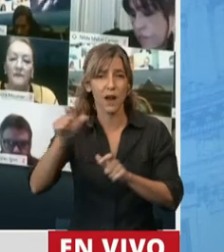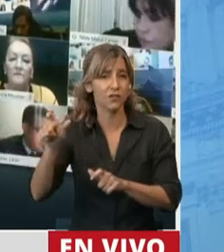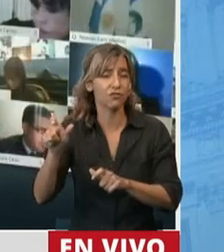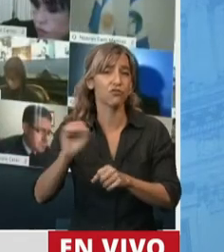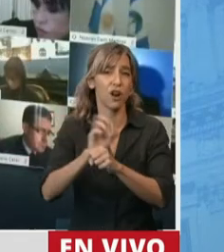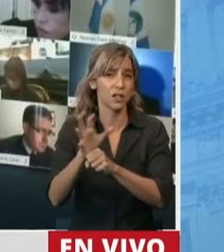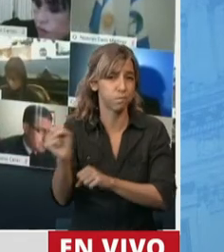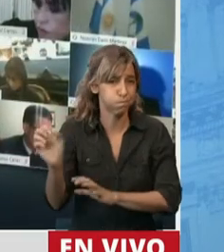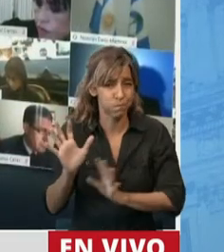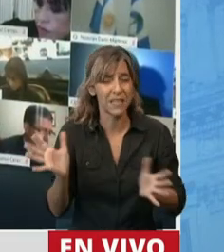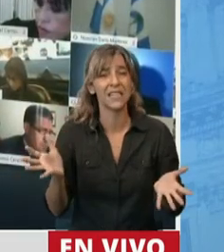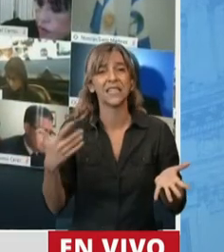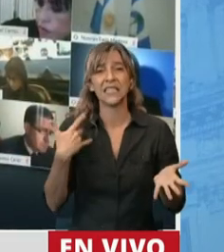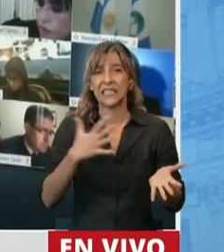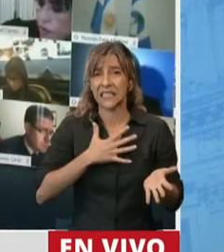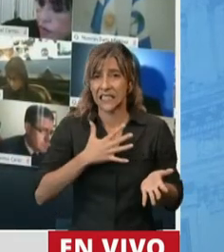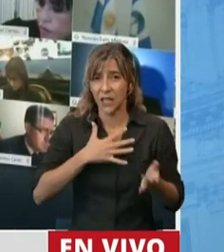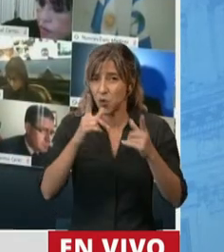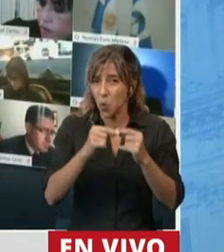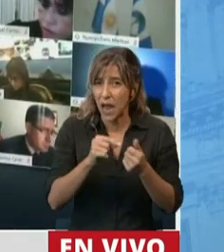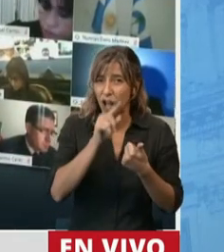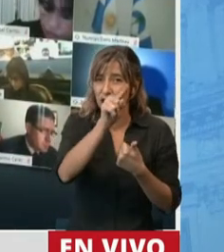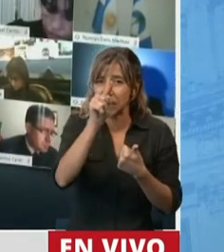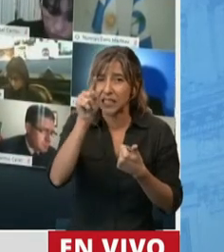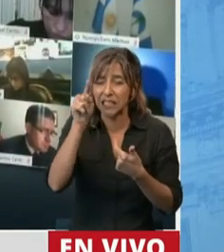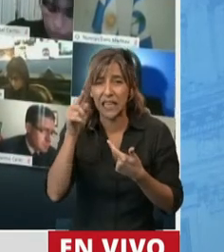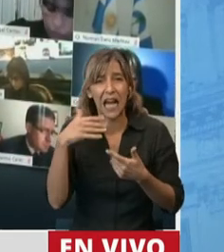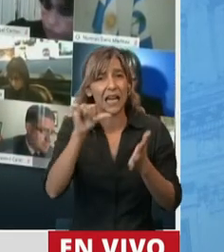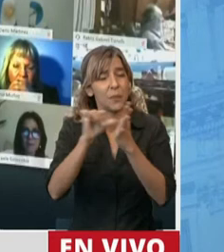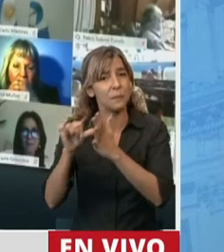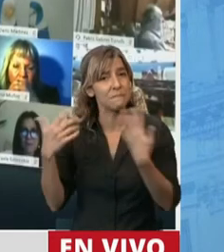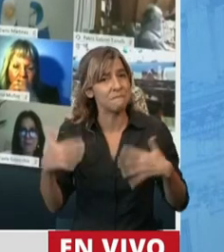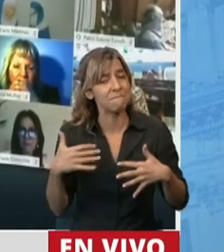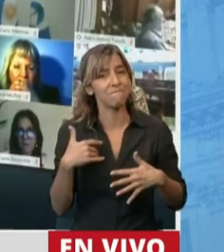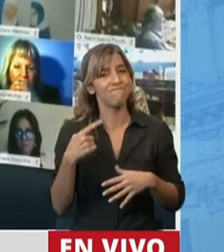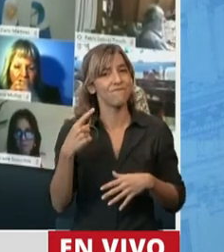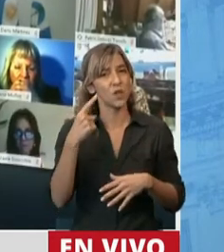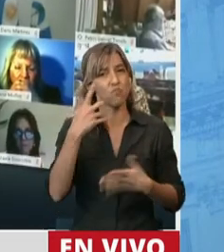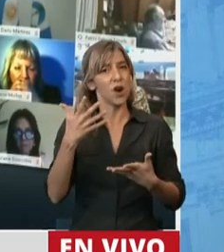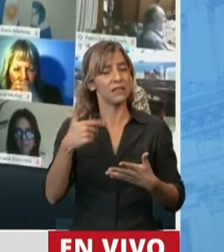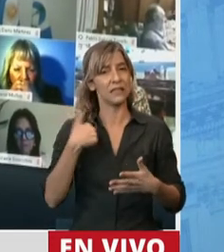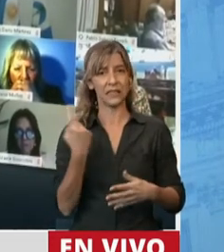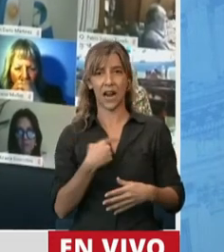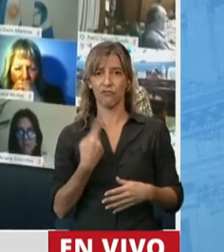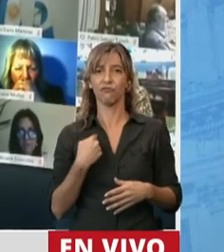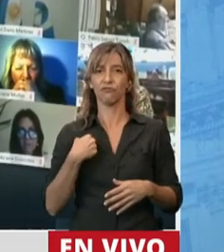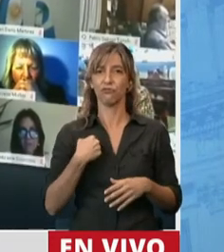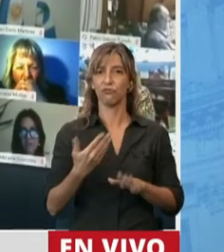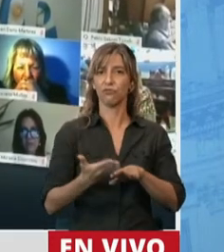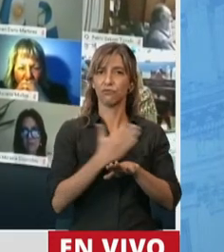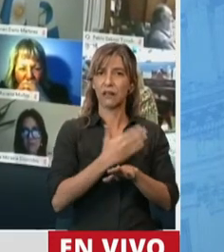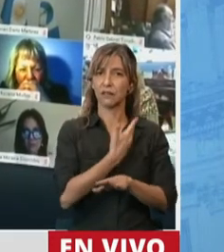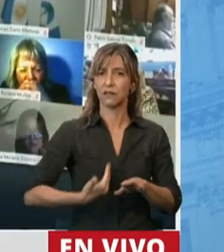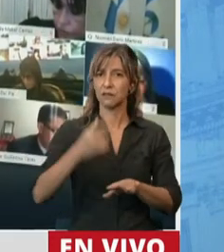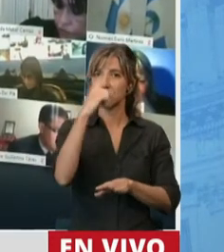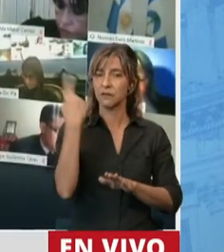COVID. Son lamentablemente estas cifras las que nos vuelven a demostrar que todas las medidas que adoptó nuestro